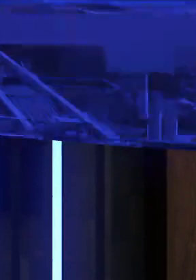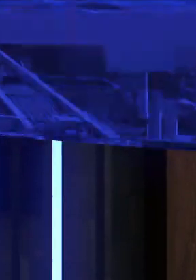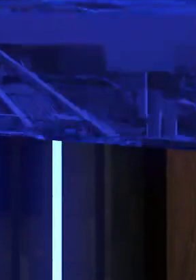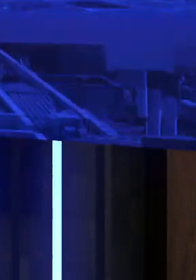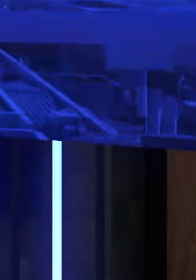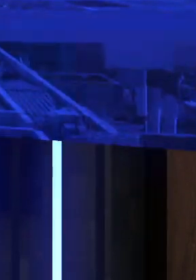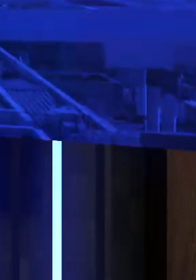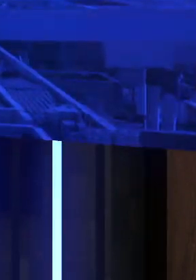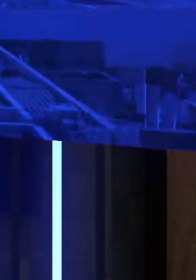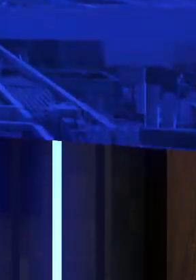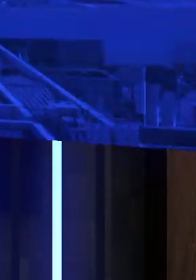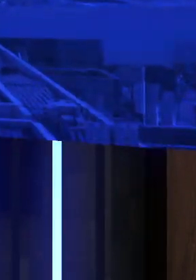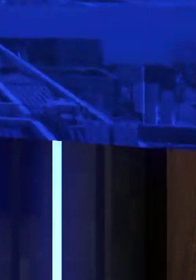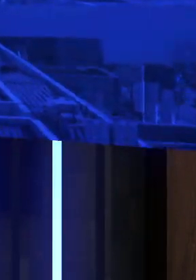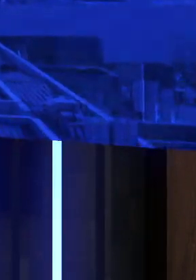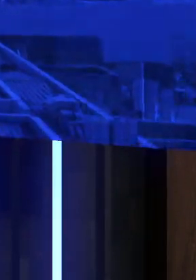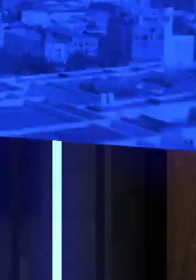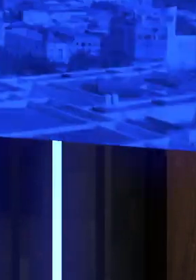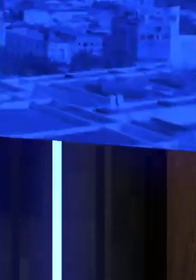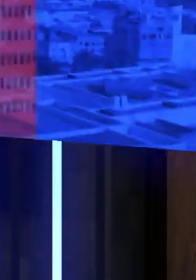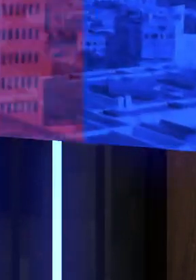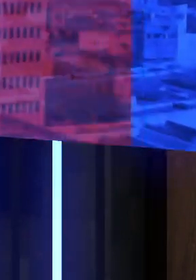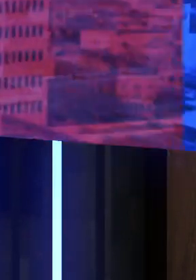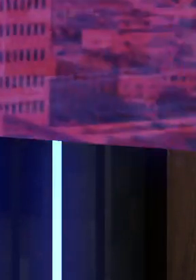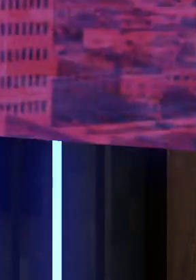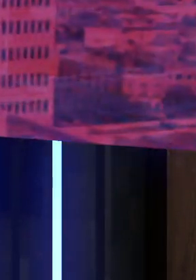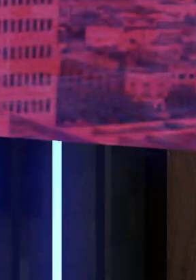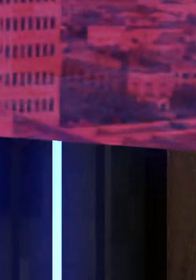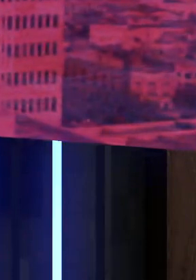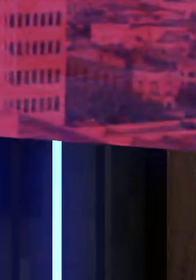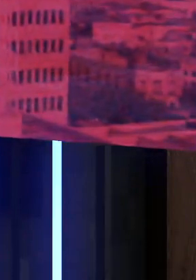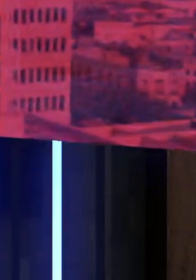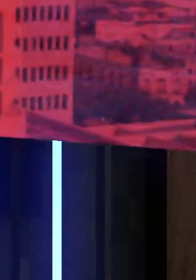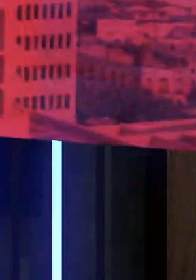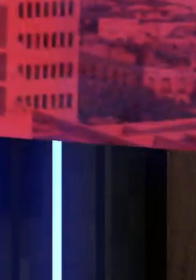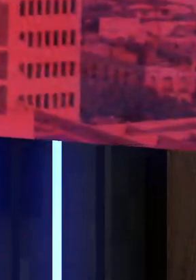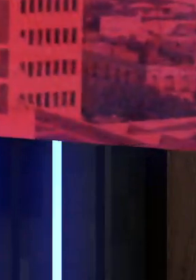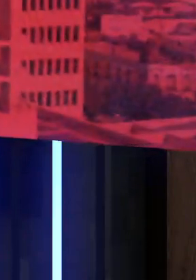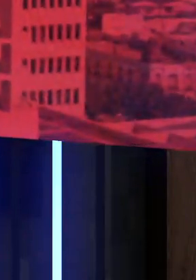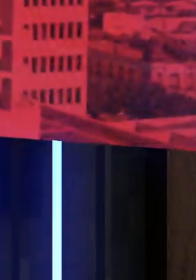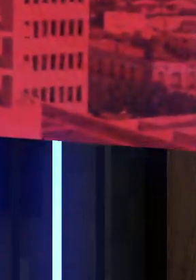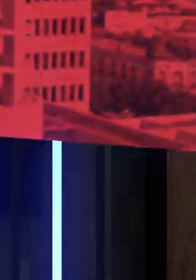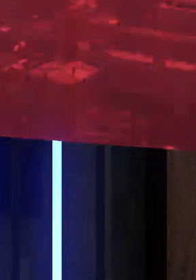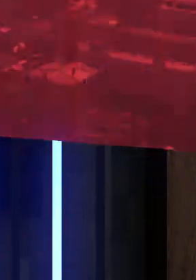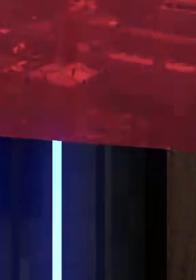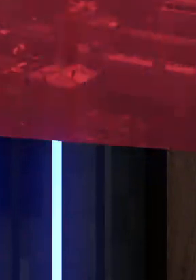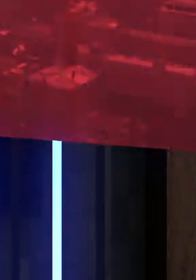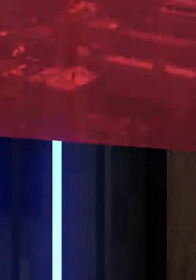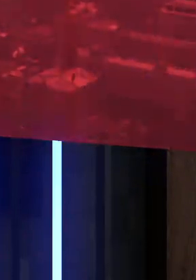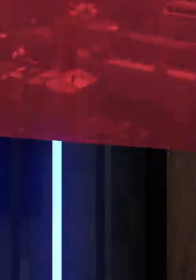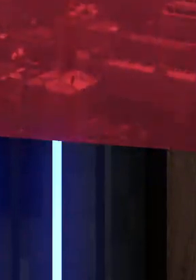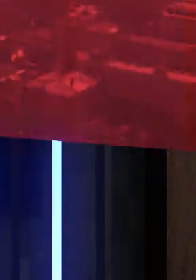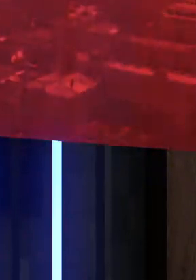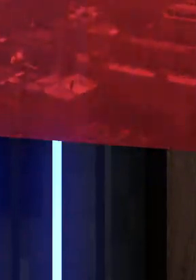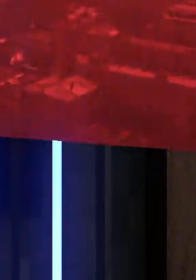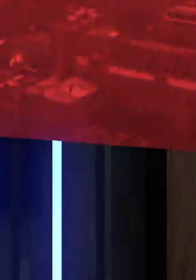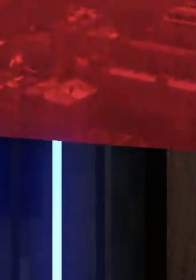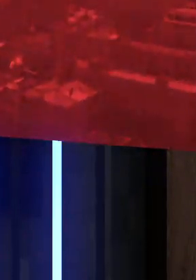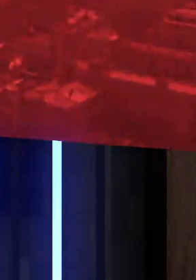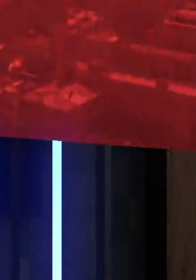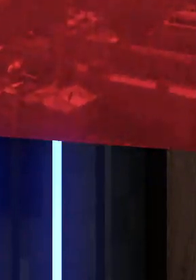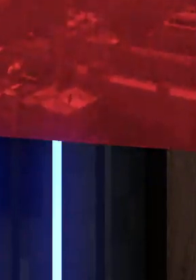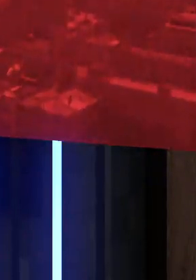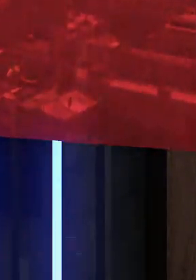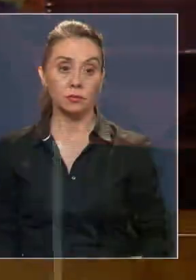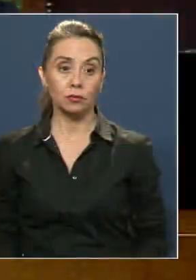masiva en la ley que crea la Unidad de Análisis Financiero y modifica diversas disposiciones en materia de lavado y blanqueo de activos.